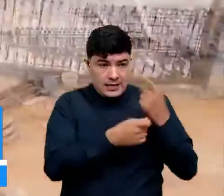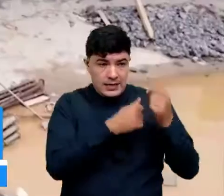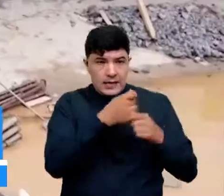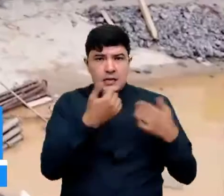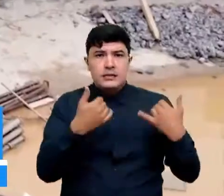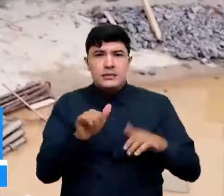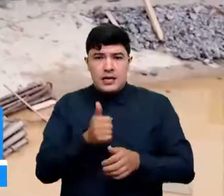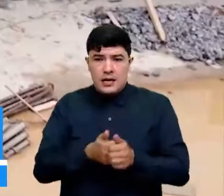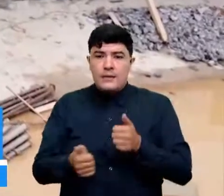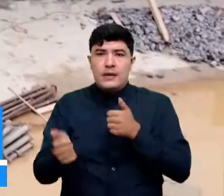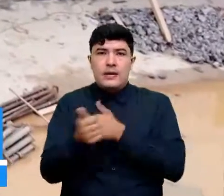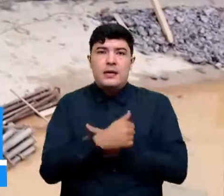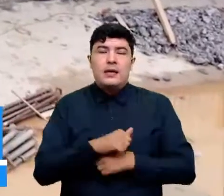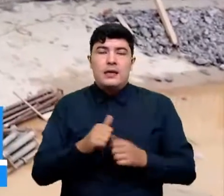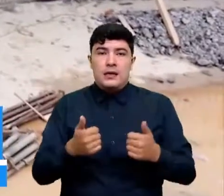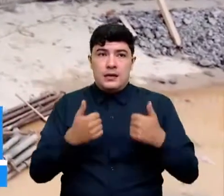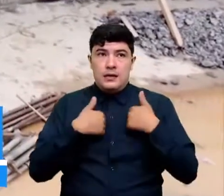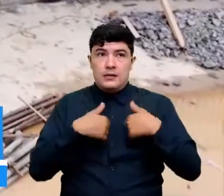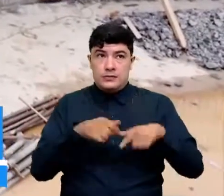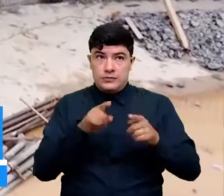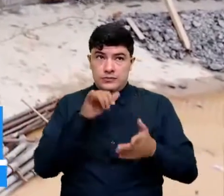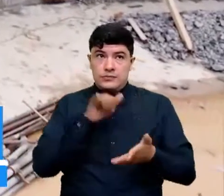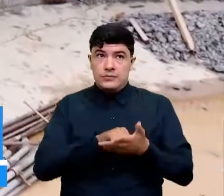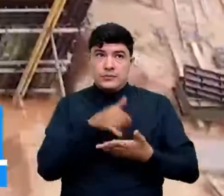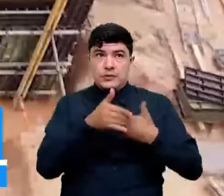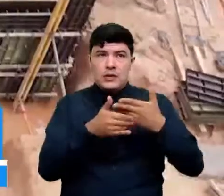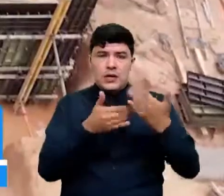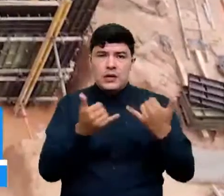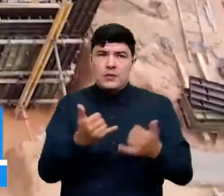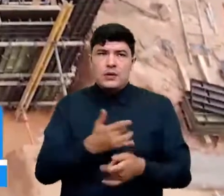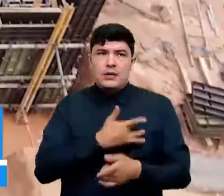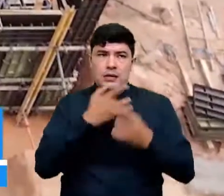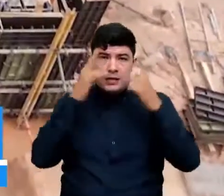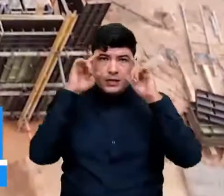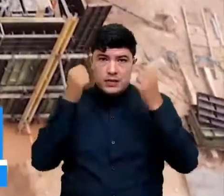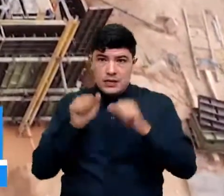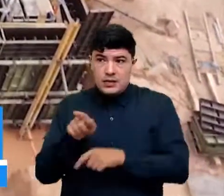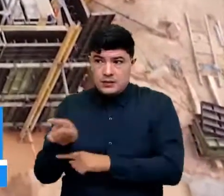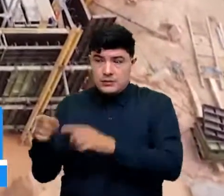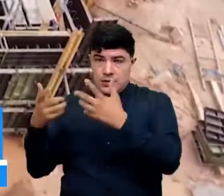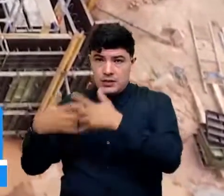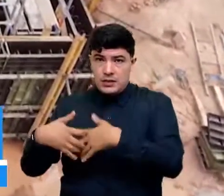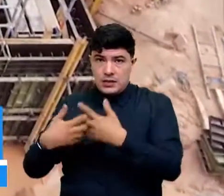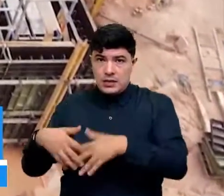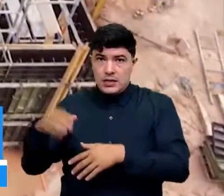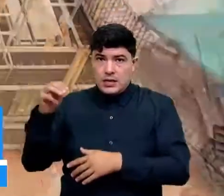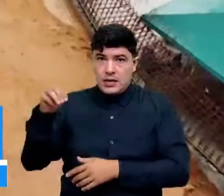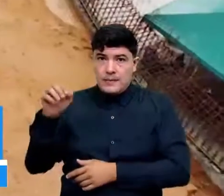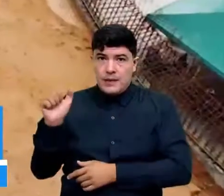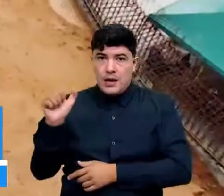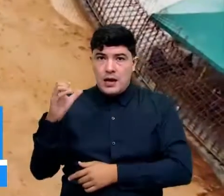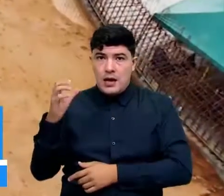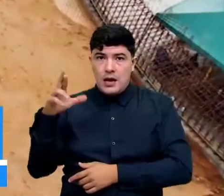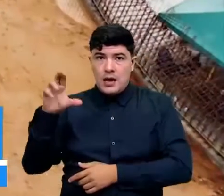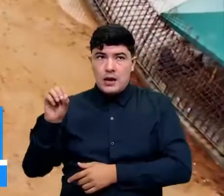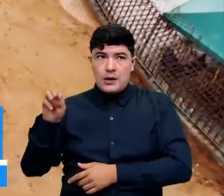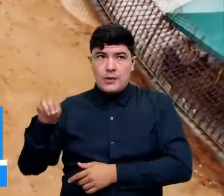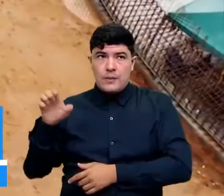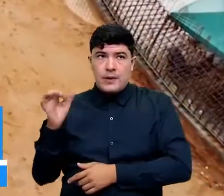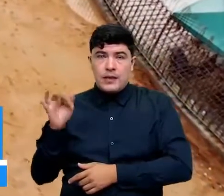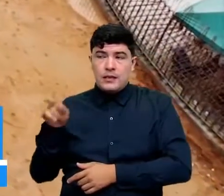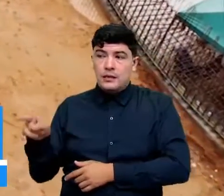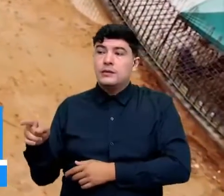un avance mayor de esta misma. Nos preocupa que esta empresa Macromed, a la cual le cedieron